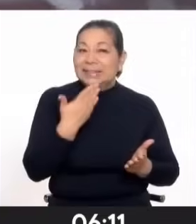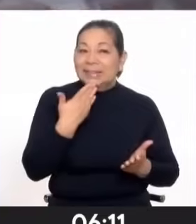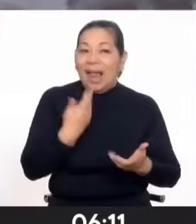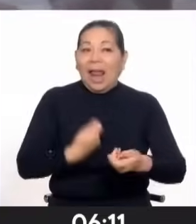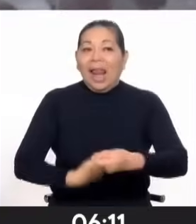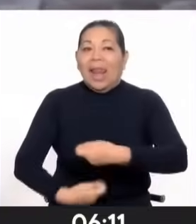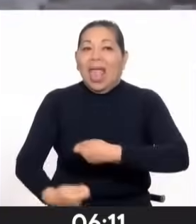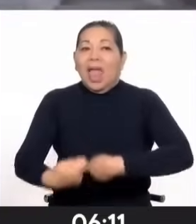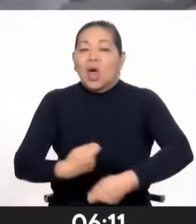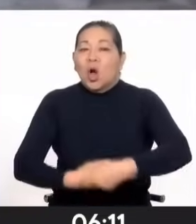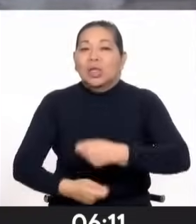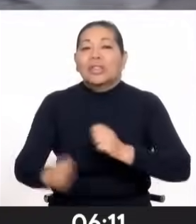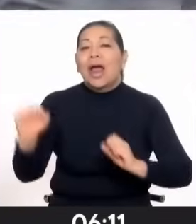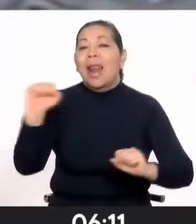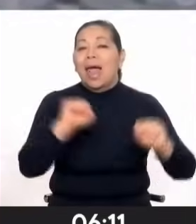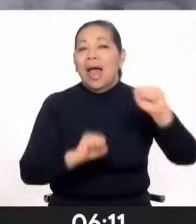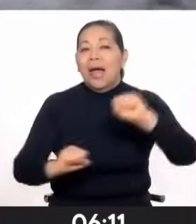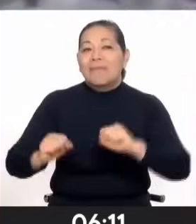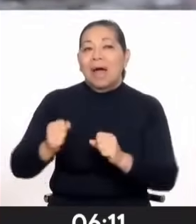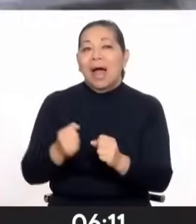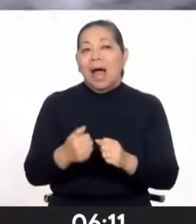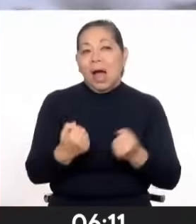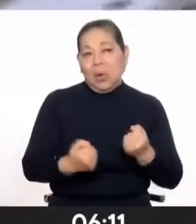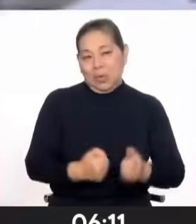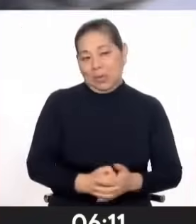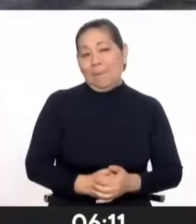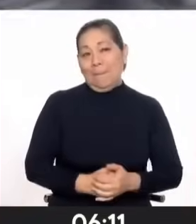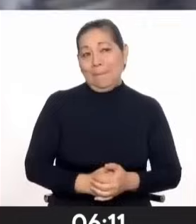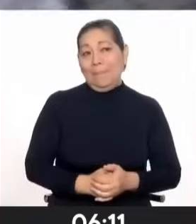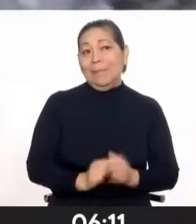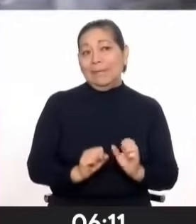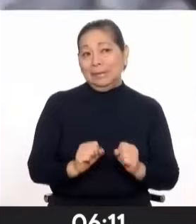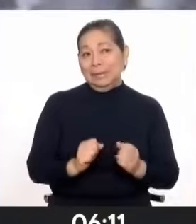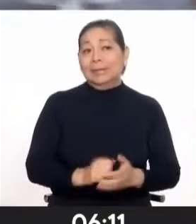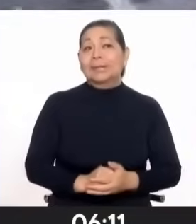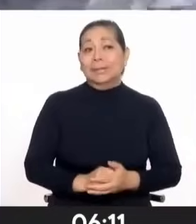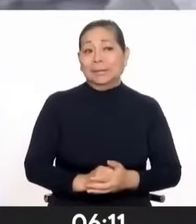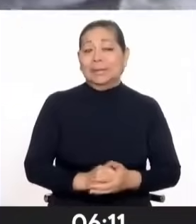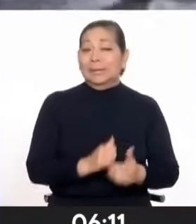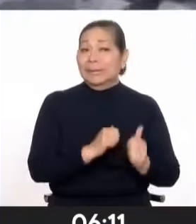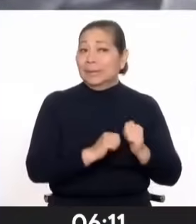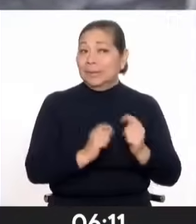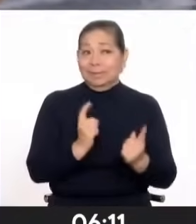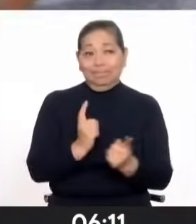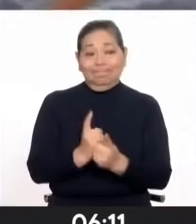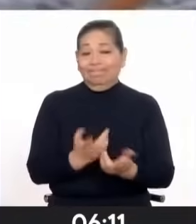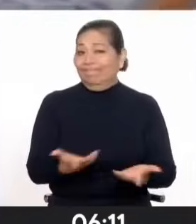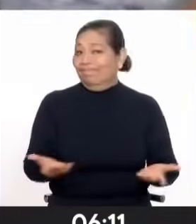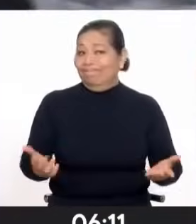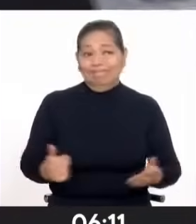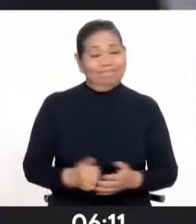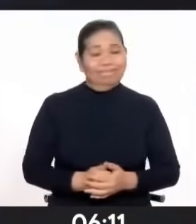este negocio. Entonces todos esos vecinos son los que habrían estado afectados directamente